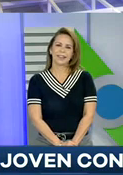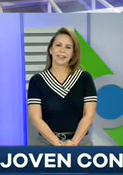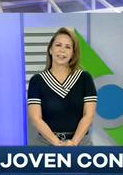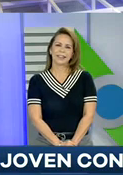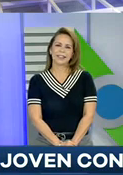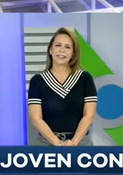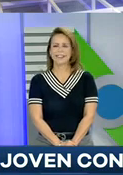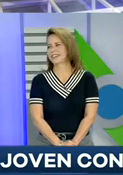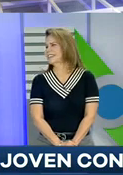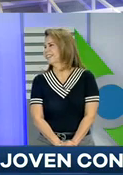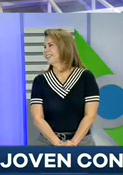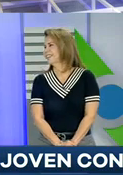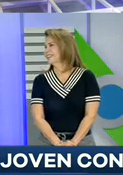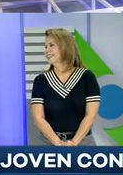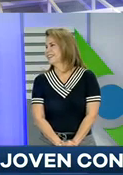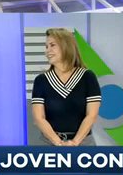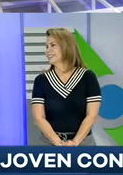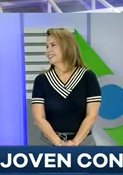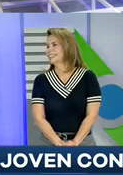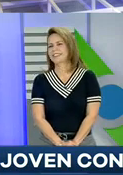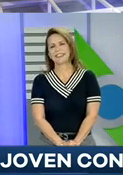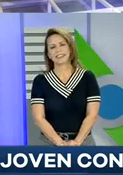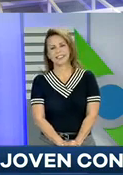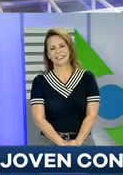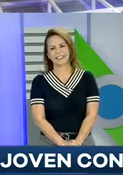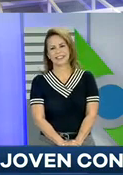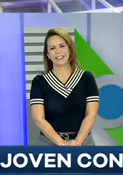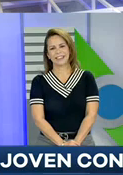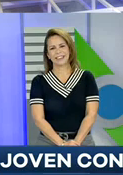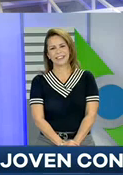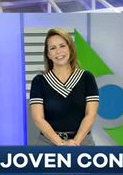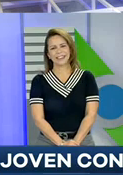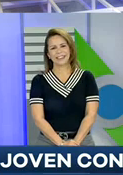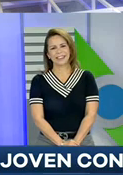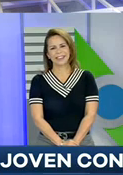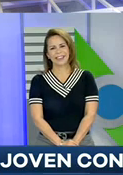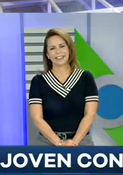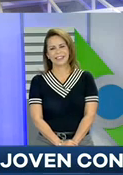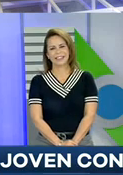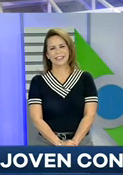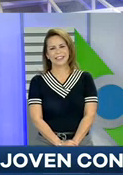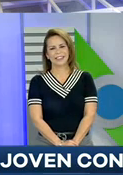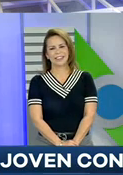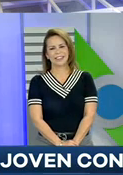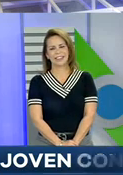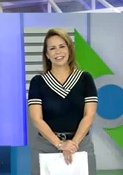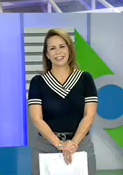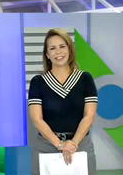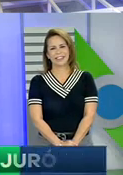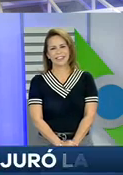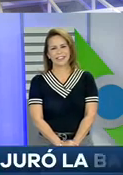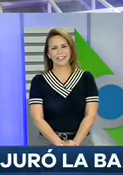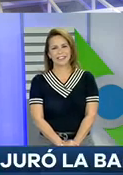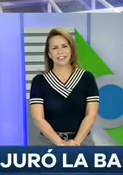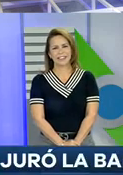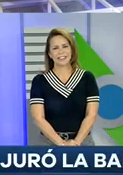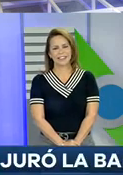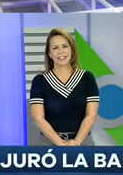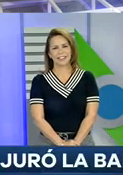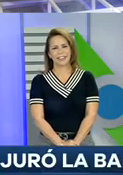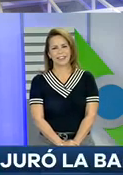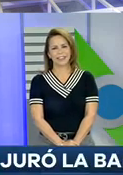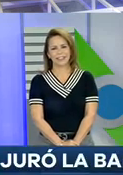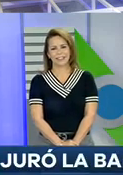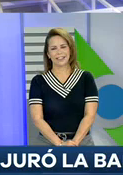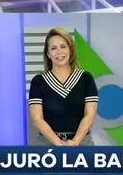del Ecuador. Buen ejemplo para el niño que ha demostrado a la sociedad de que no hay impedimentos, no hay barreras. Ese